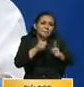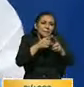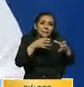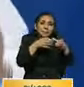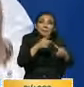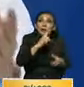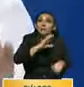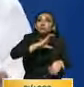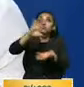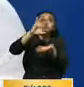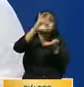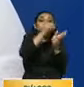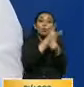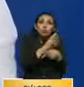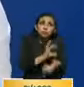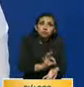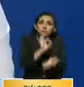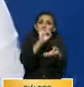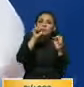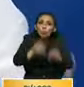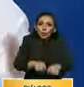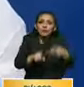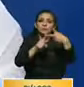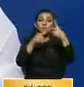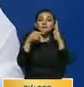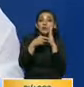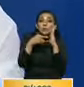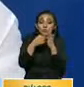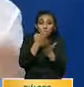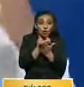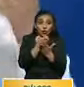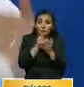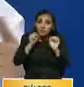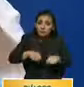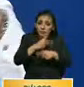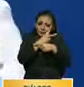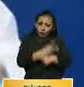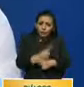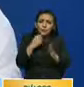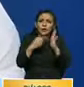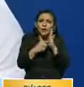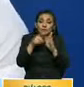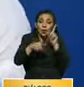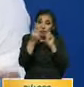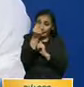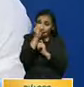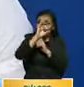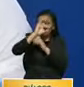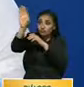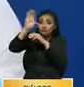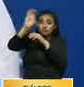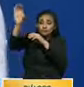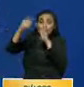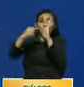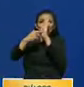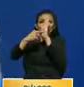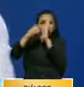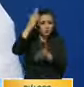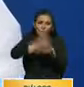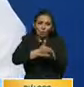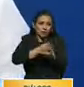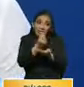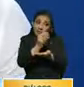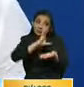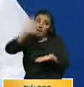exportación. Hay que sacar también impuestos lesivos para la economía, como el impuesto de salida de divisas, que en vez de impedir la salida